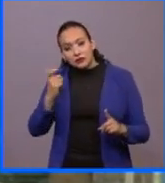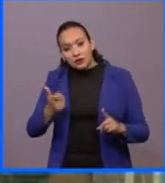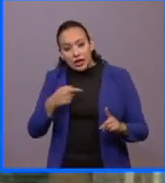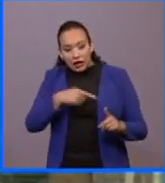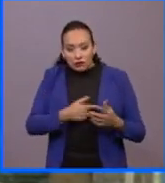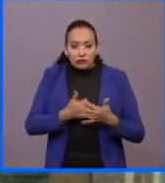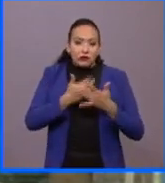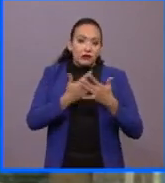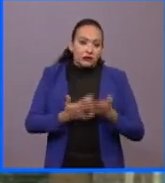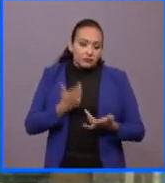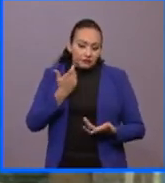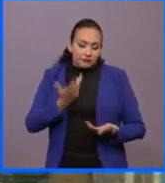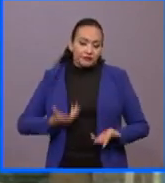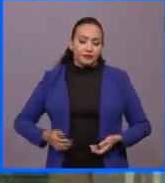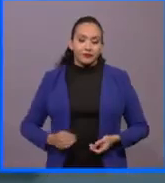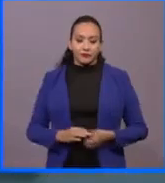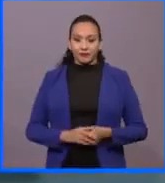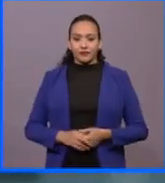sistemas normativos internos.